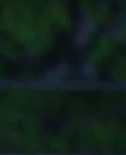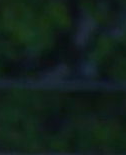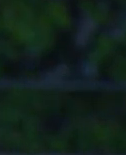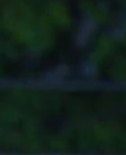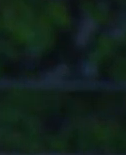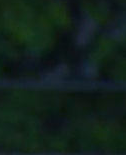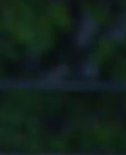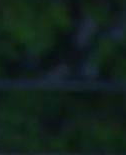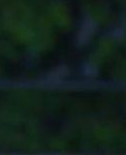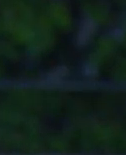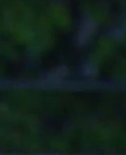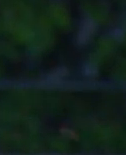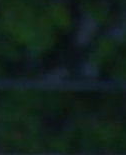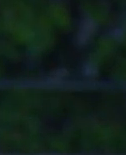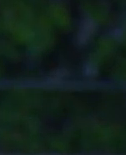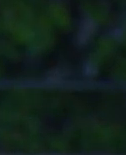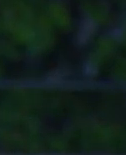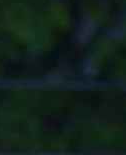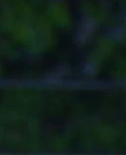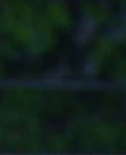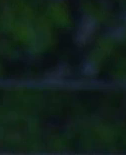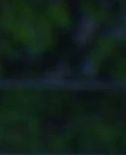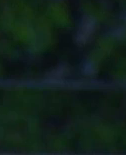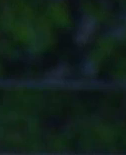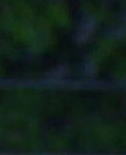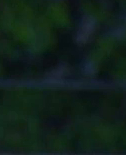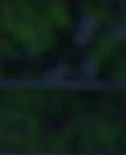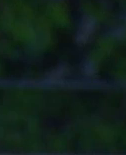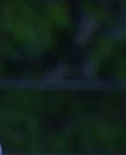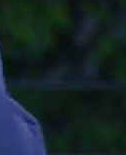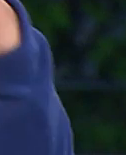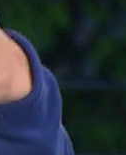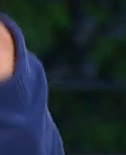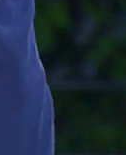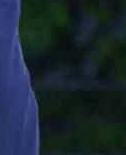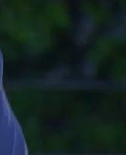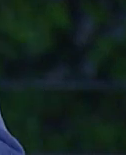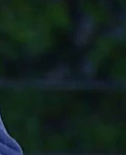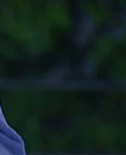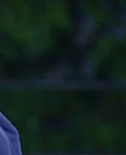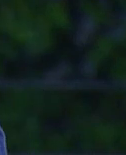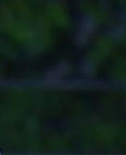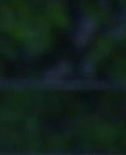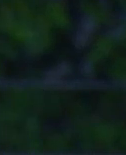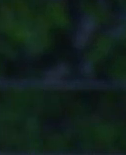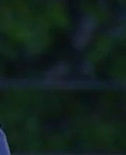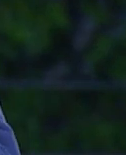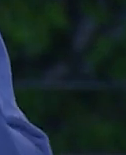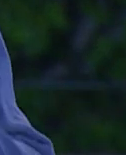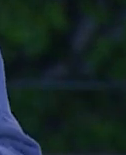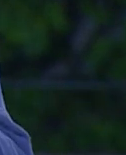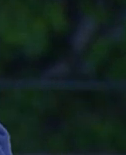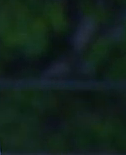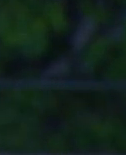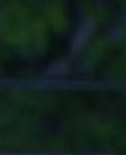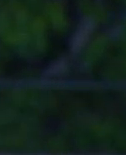de Moravia, queremos revisar muy bien un mejoramiento de barrios integral, donde esa comunidad de la zona norte tenga una vivienda digna, y